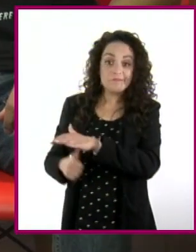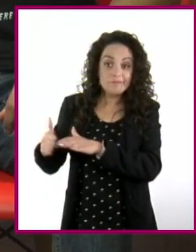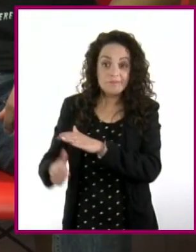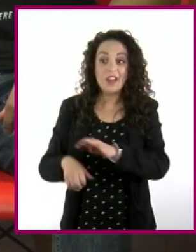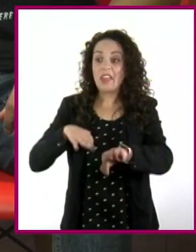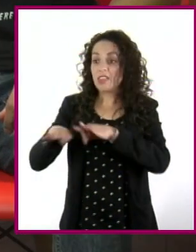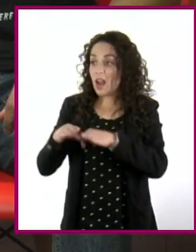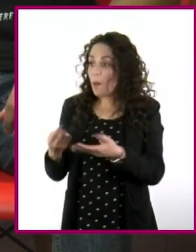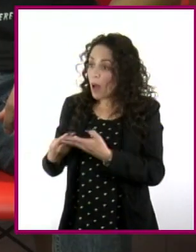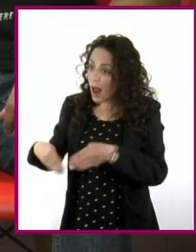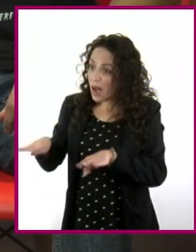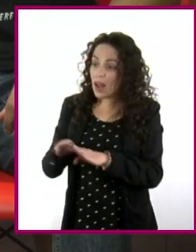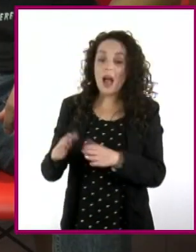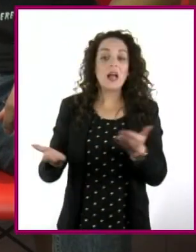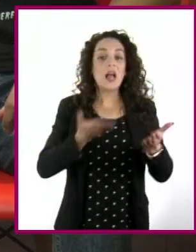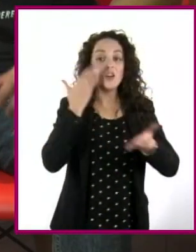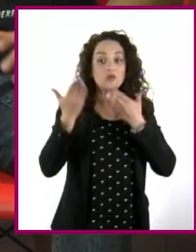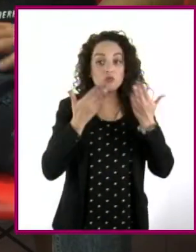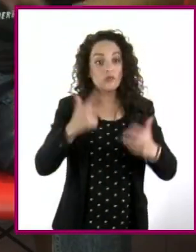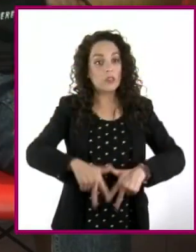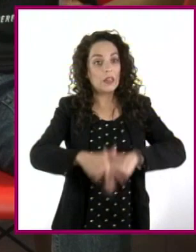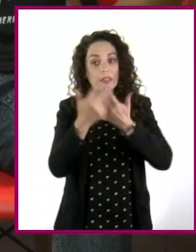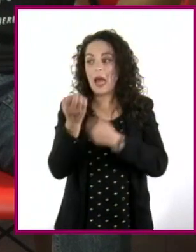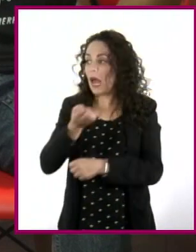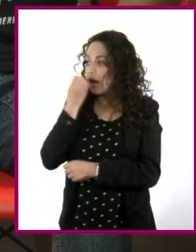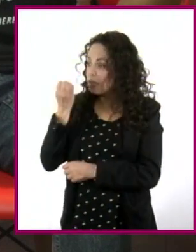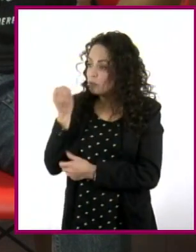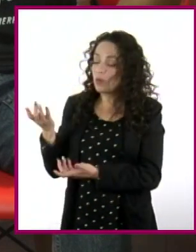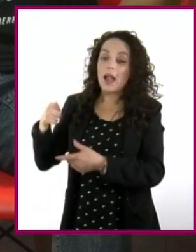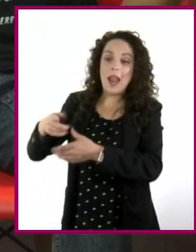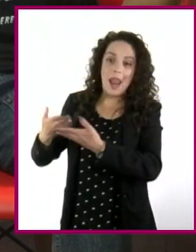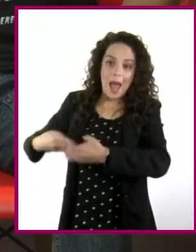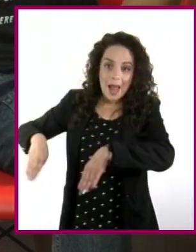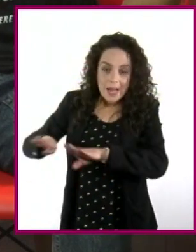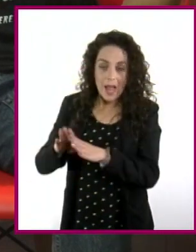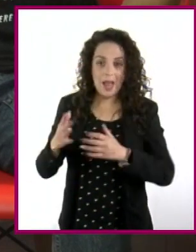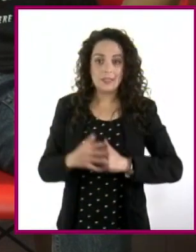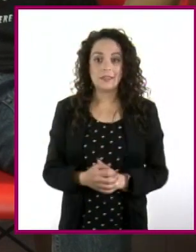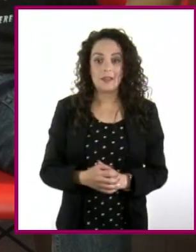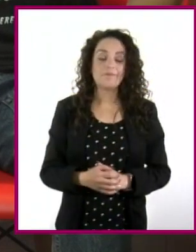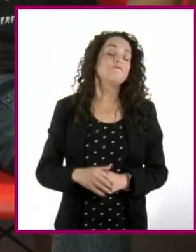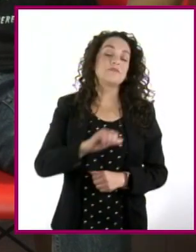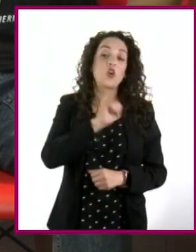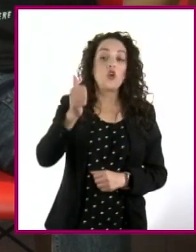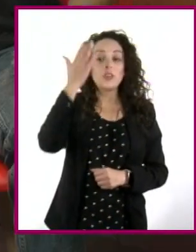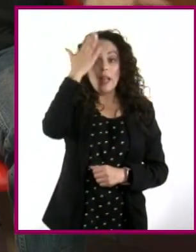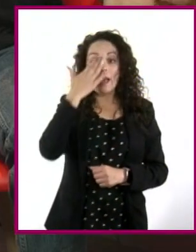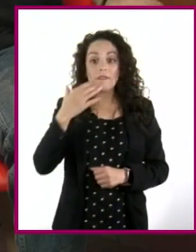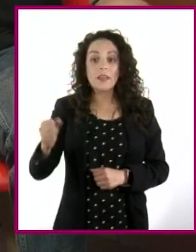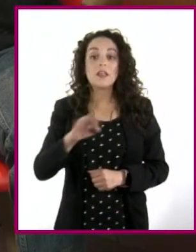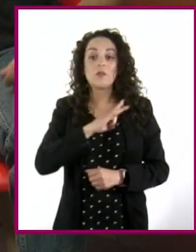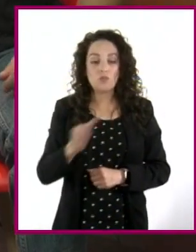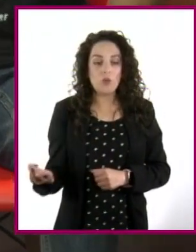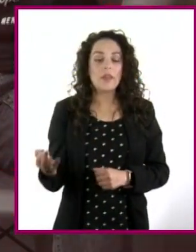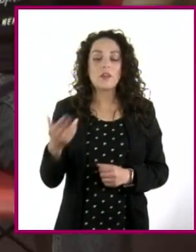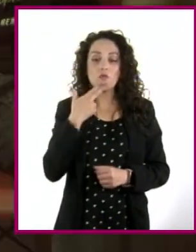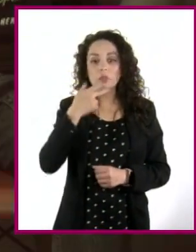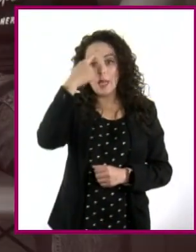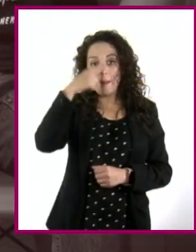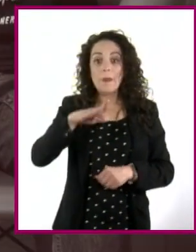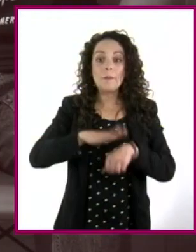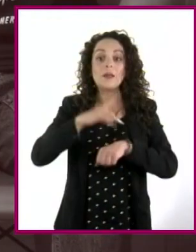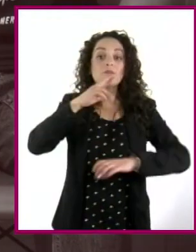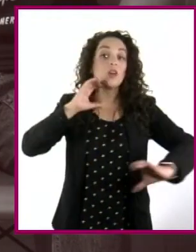la comunicación eficaz es muy necesaria. Hay habilidades que podemos poner en práctica para mejorar la comunicación. ¿Cuáles son?